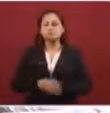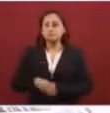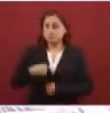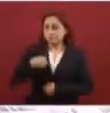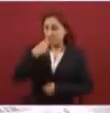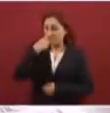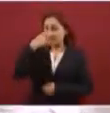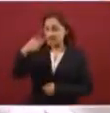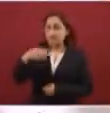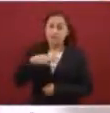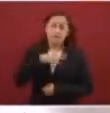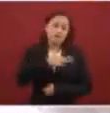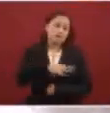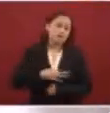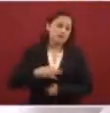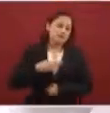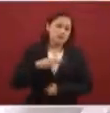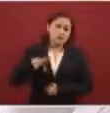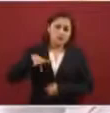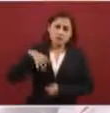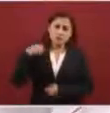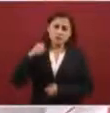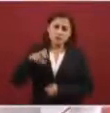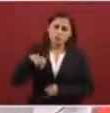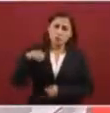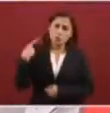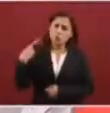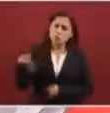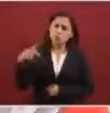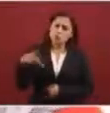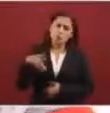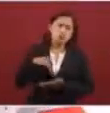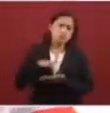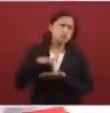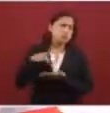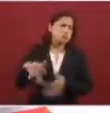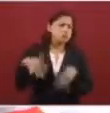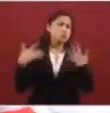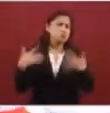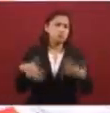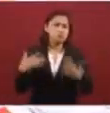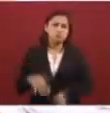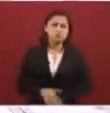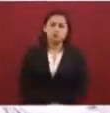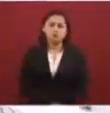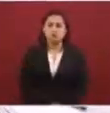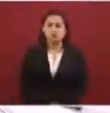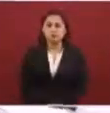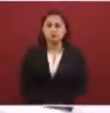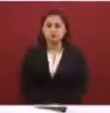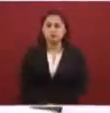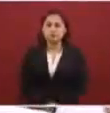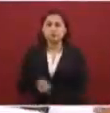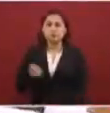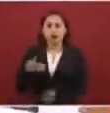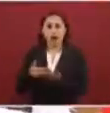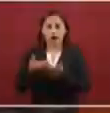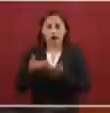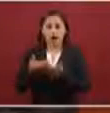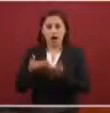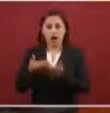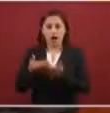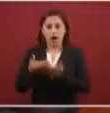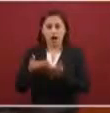el esfuerzo que han hecho para ir a representarnos a